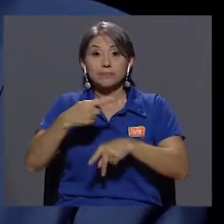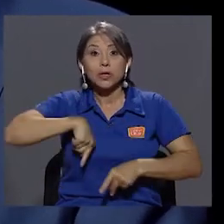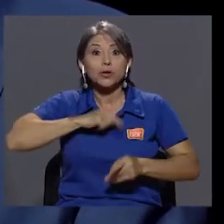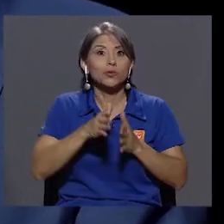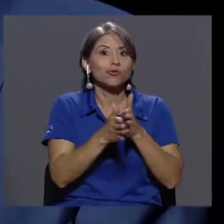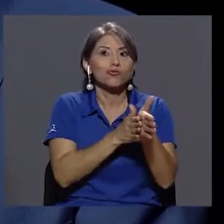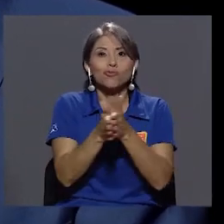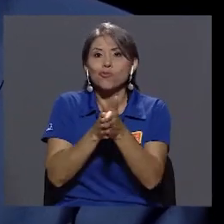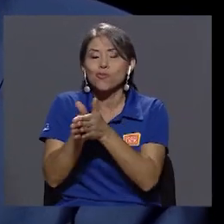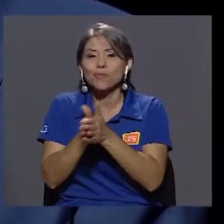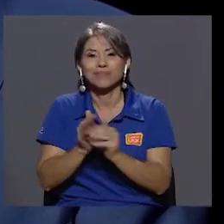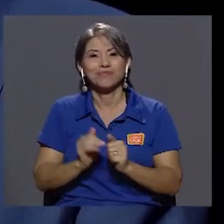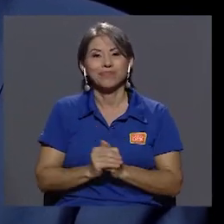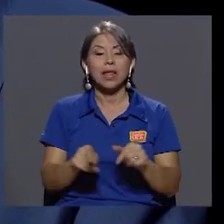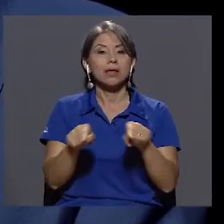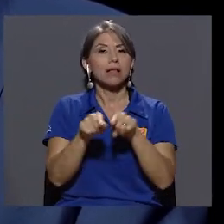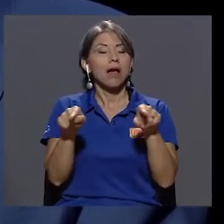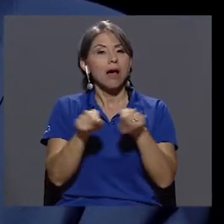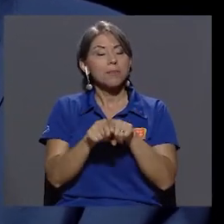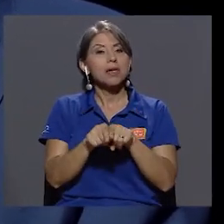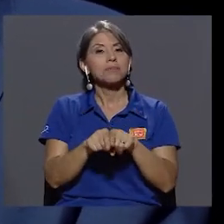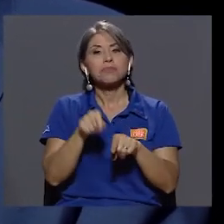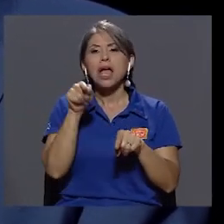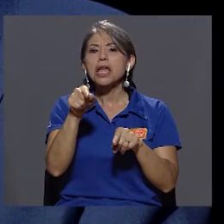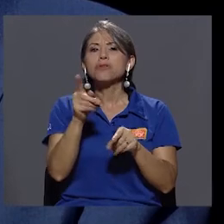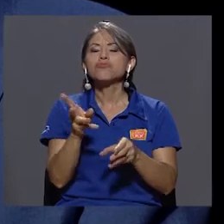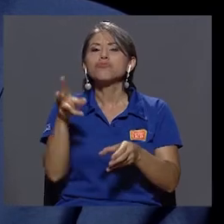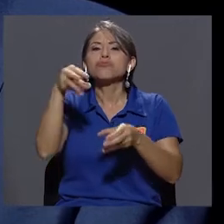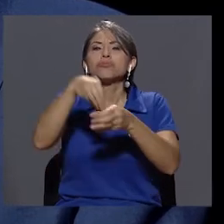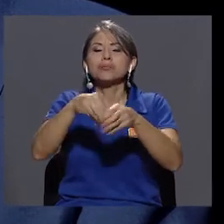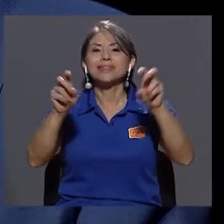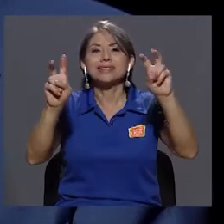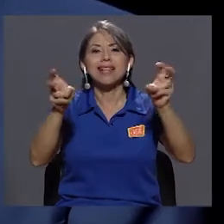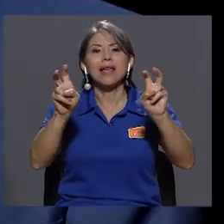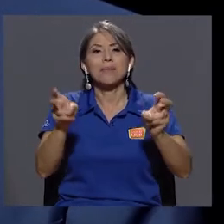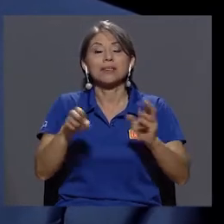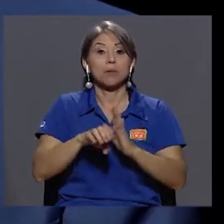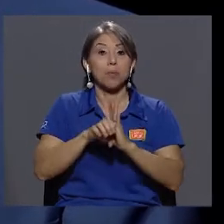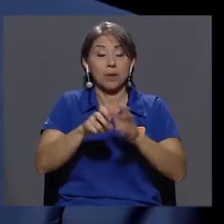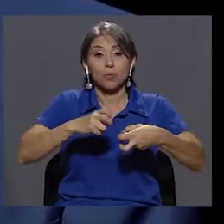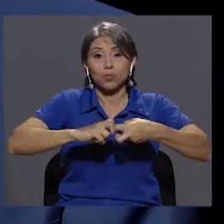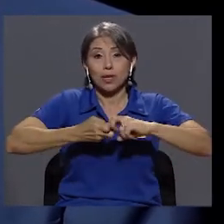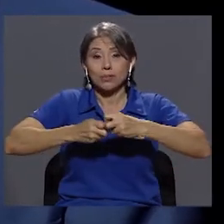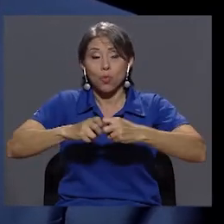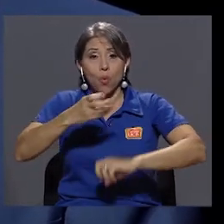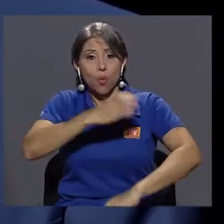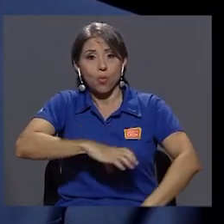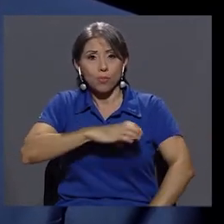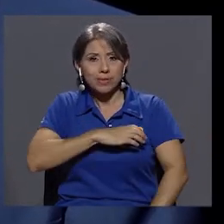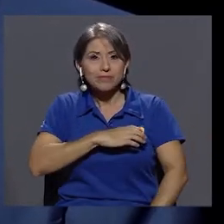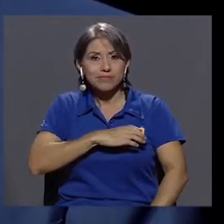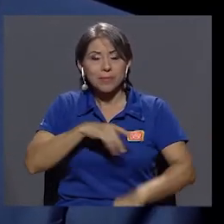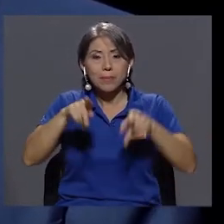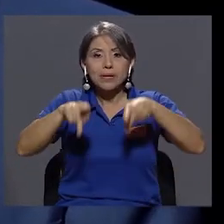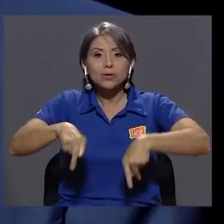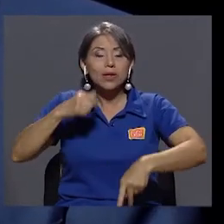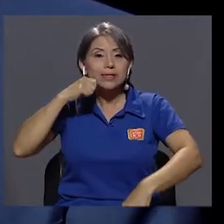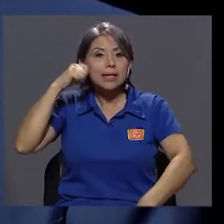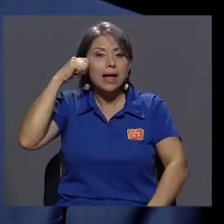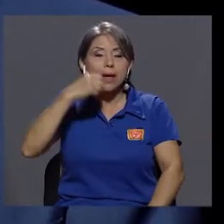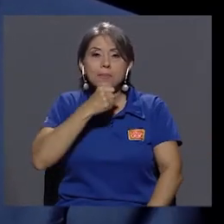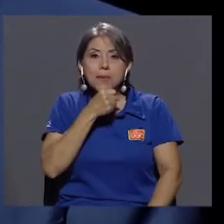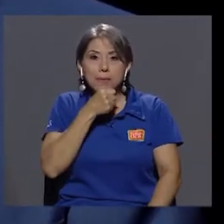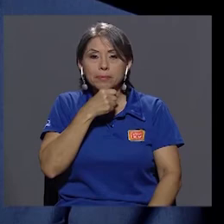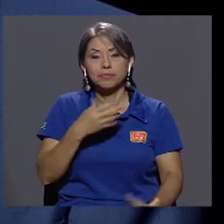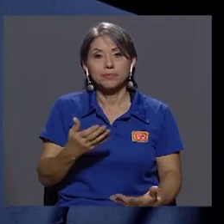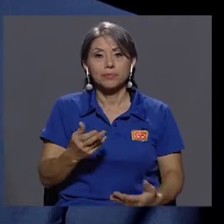entusiasmados también estamos metiendo temas por ejemplo el trastorno del comportamiento en las personas mayores verdad